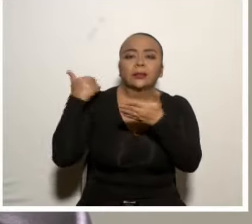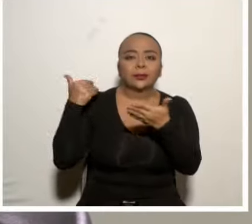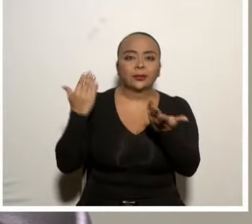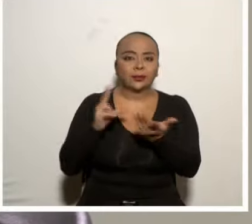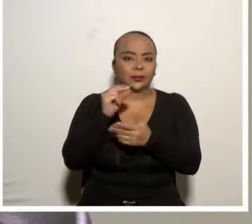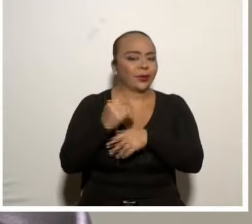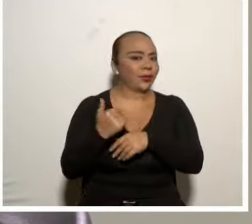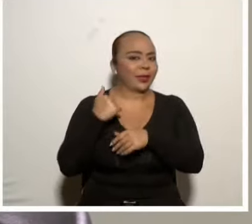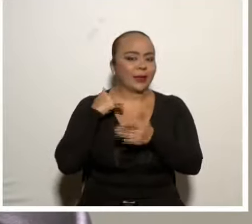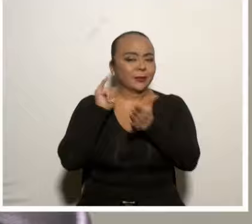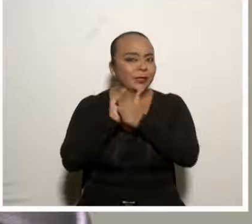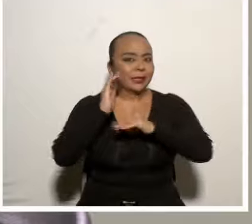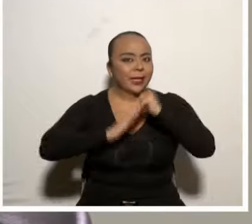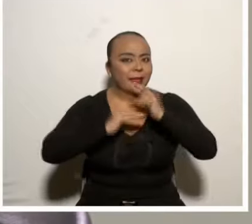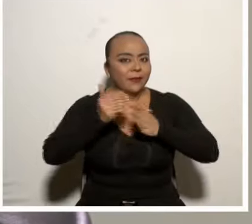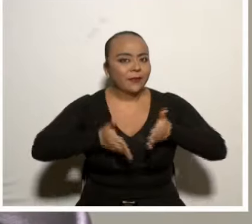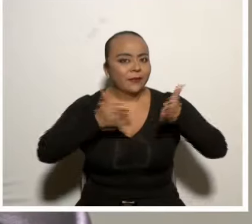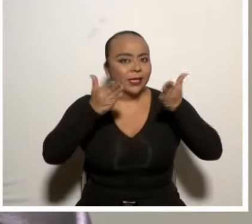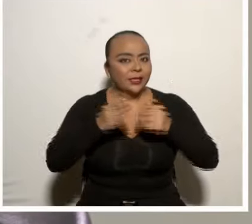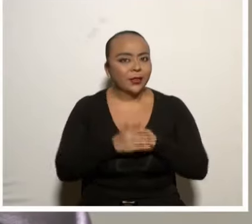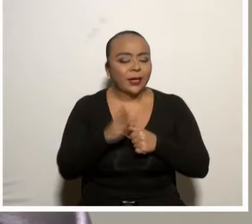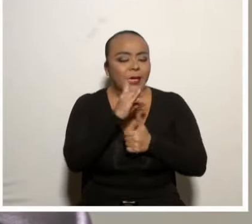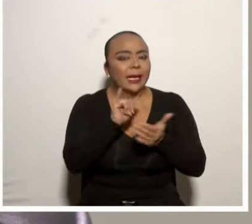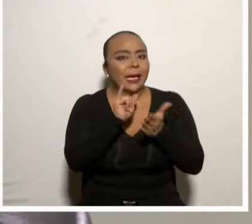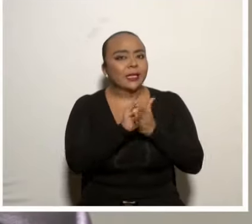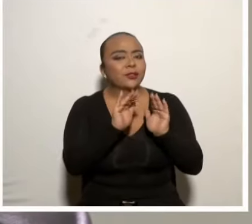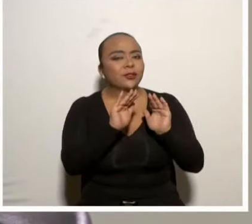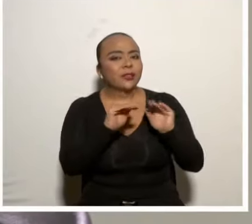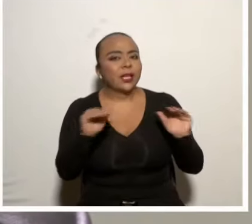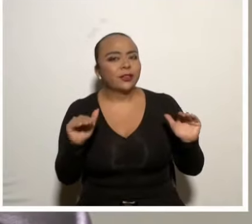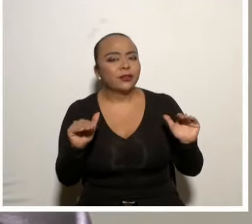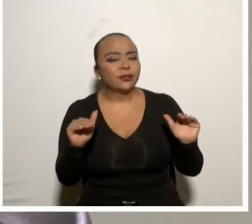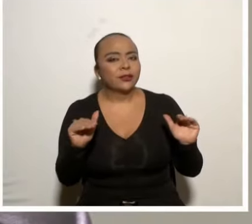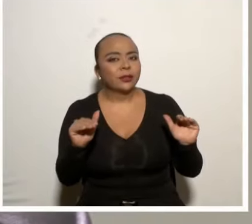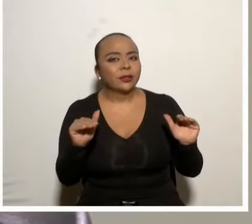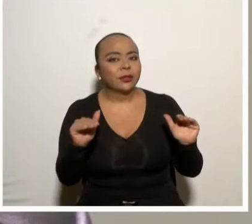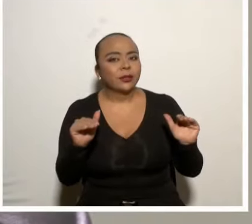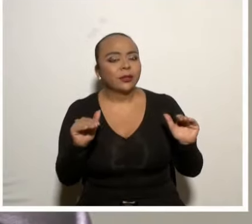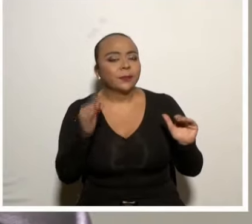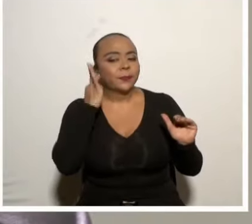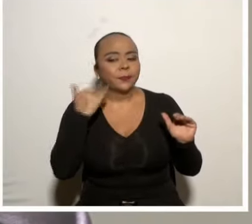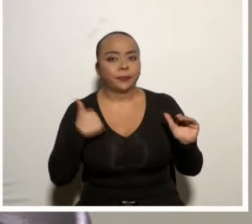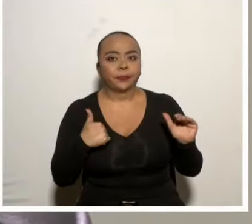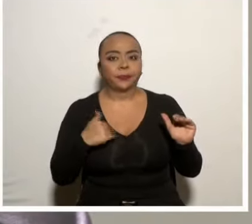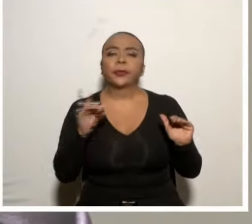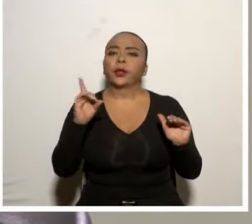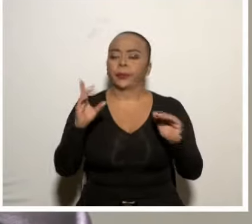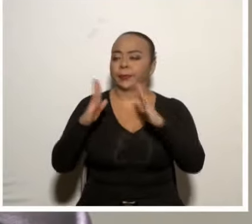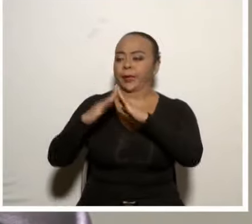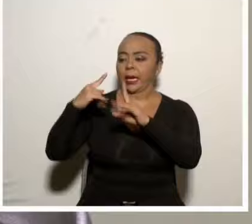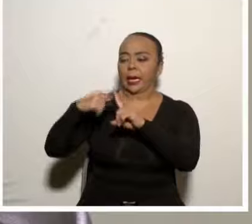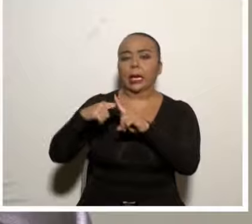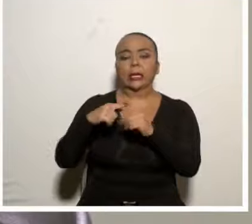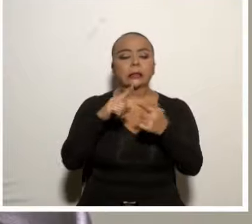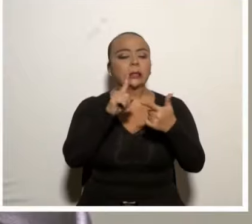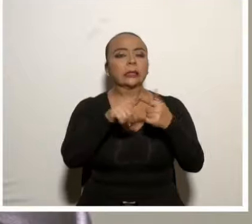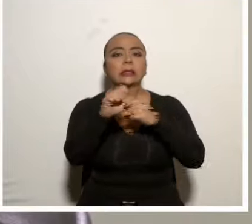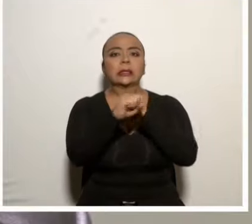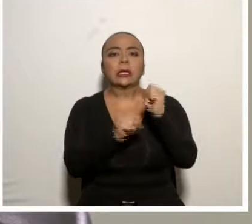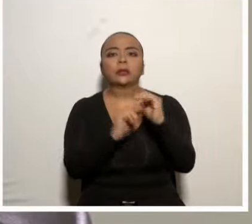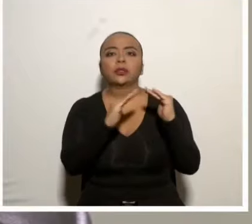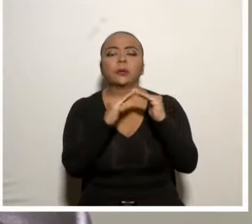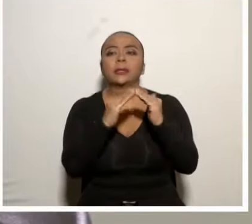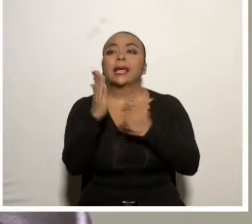no tenemos ese edificio. Y resulta que esos niños y esas niñas están en iglesias, en salones comunales, en